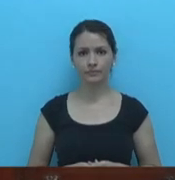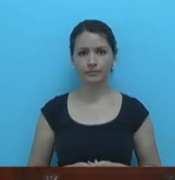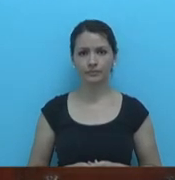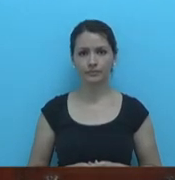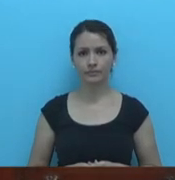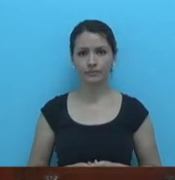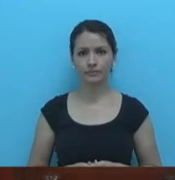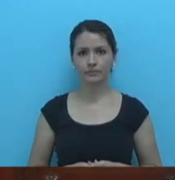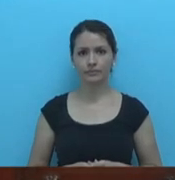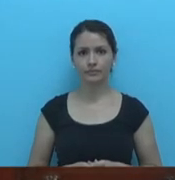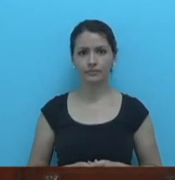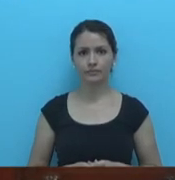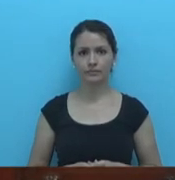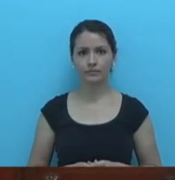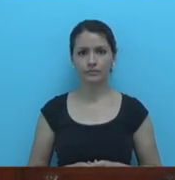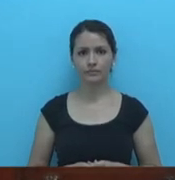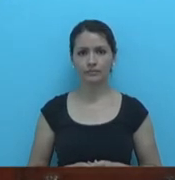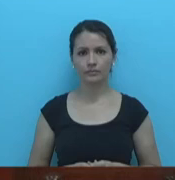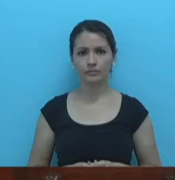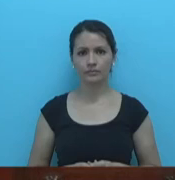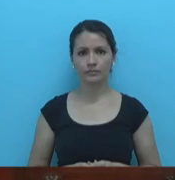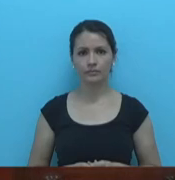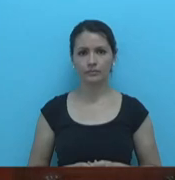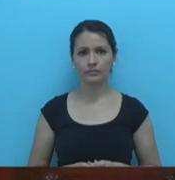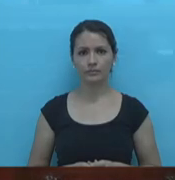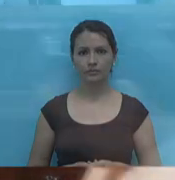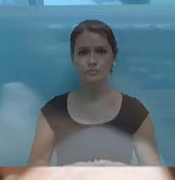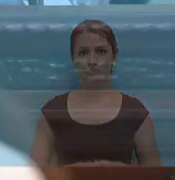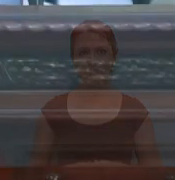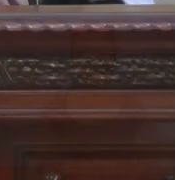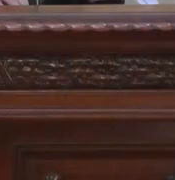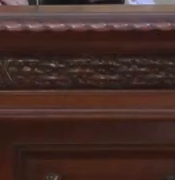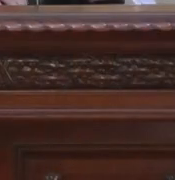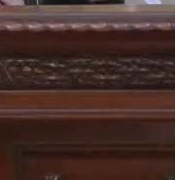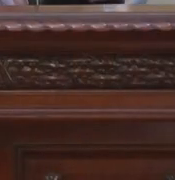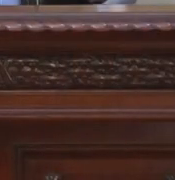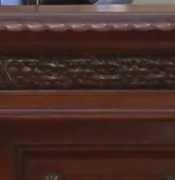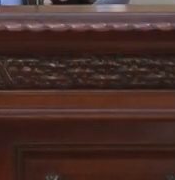general. A votación el proyecto de ley en general, oprimiendo el botón correspondiente.